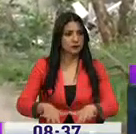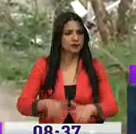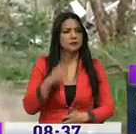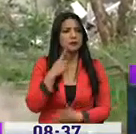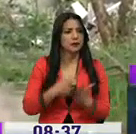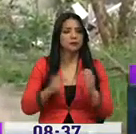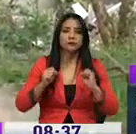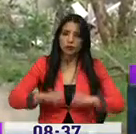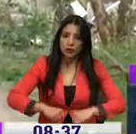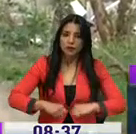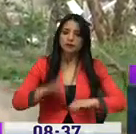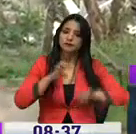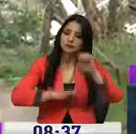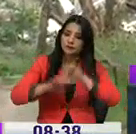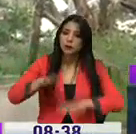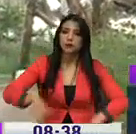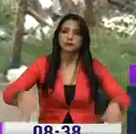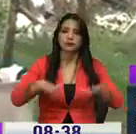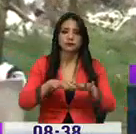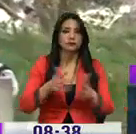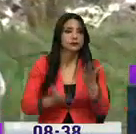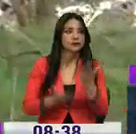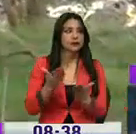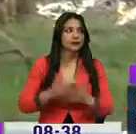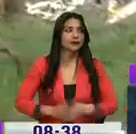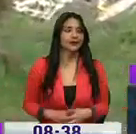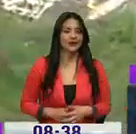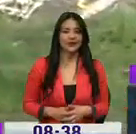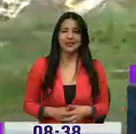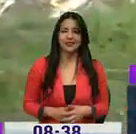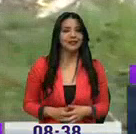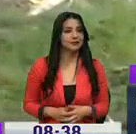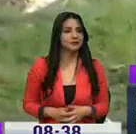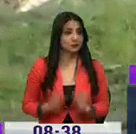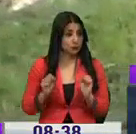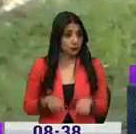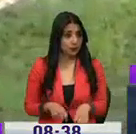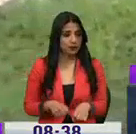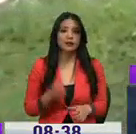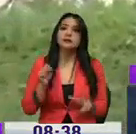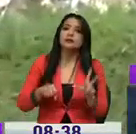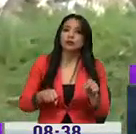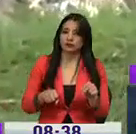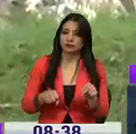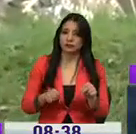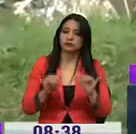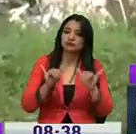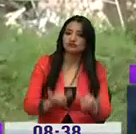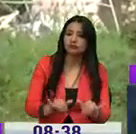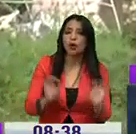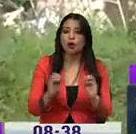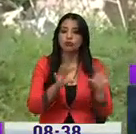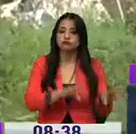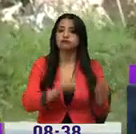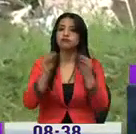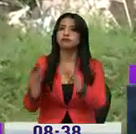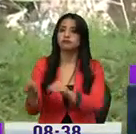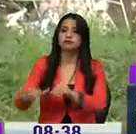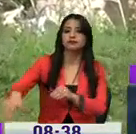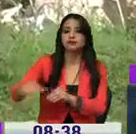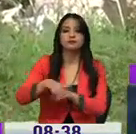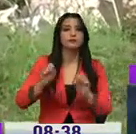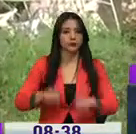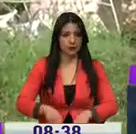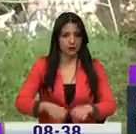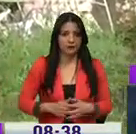que hagan la evaluación para ver si es que es dable o no es dable quedar o que se quede todos los bloques de este